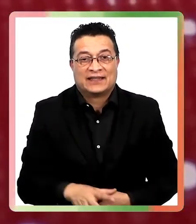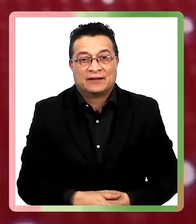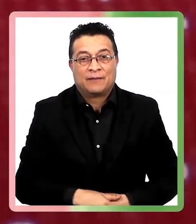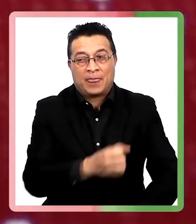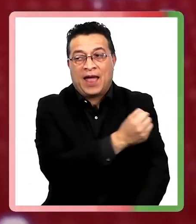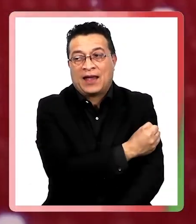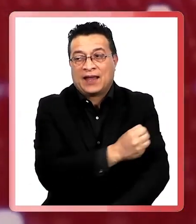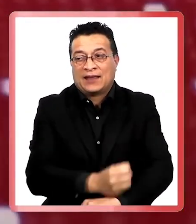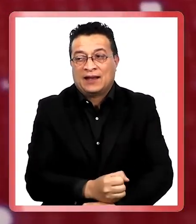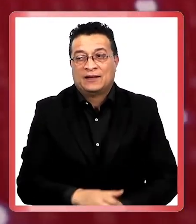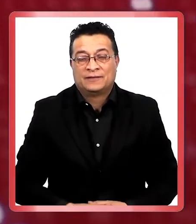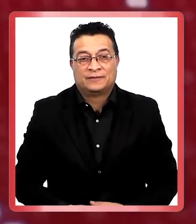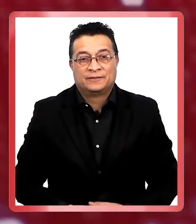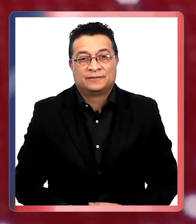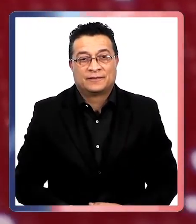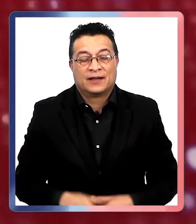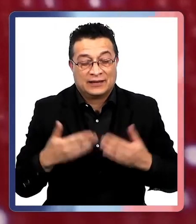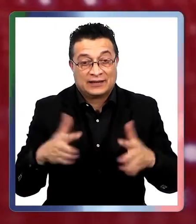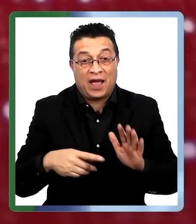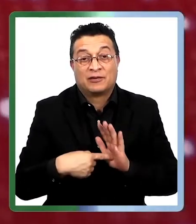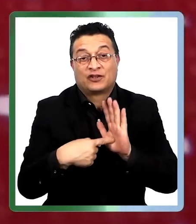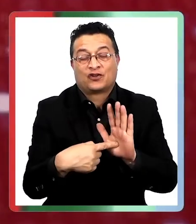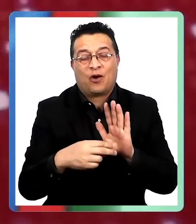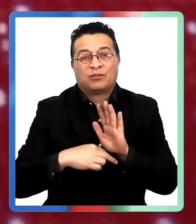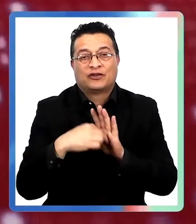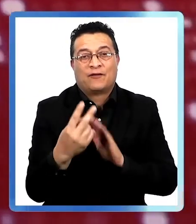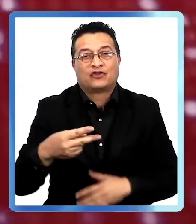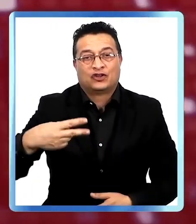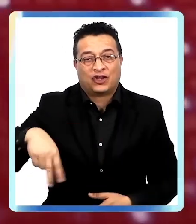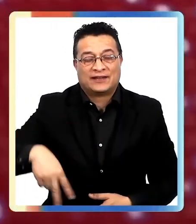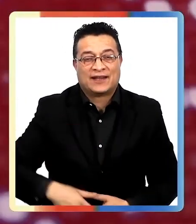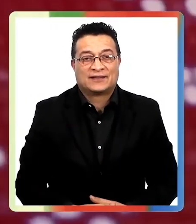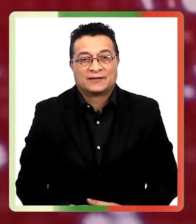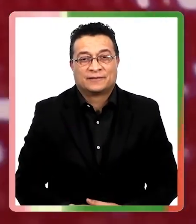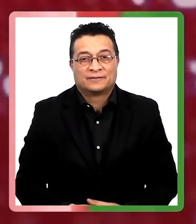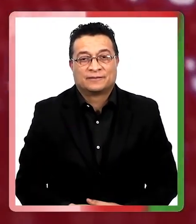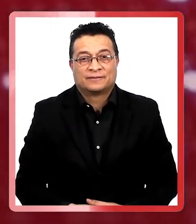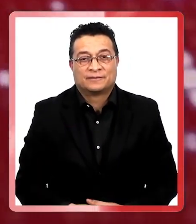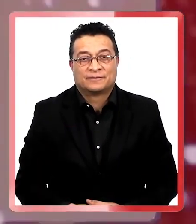Arcatel, presentó Portavoz Noticias.